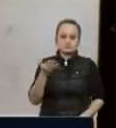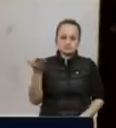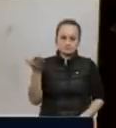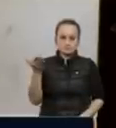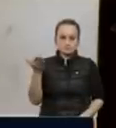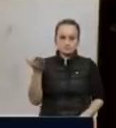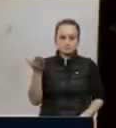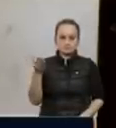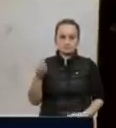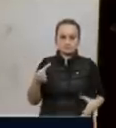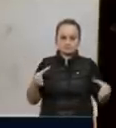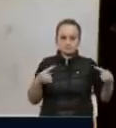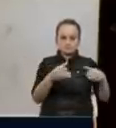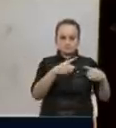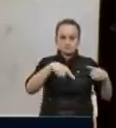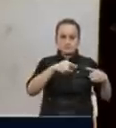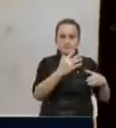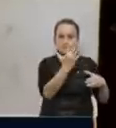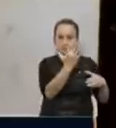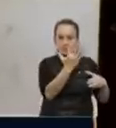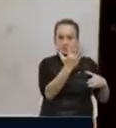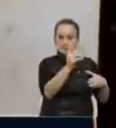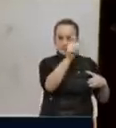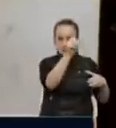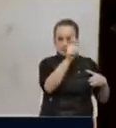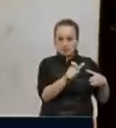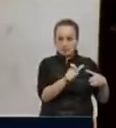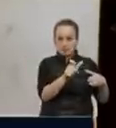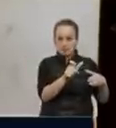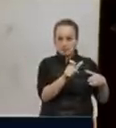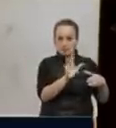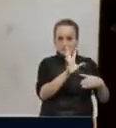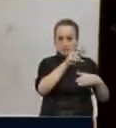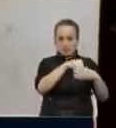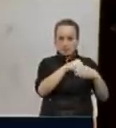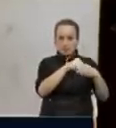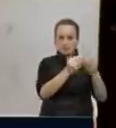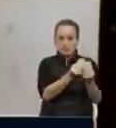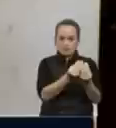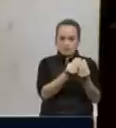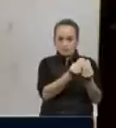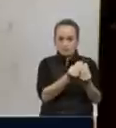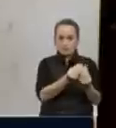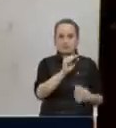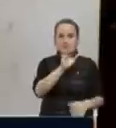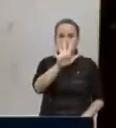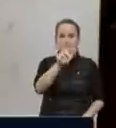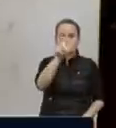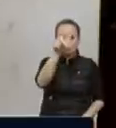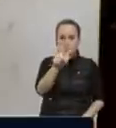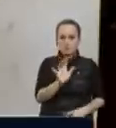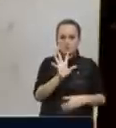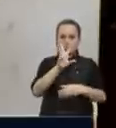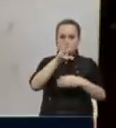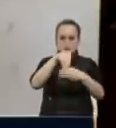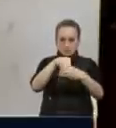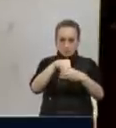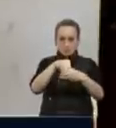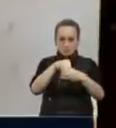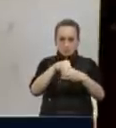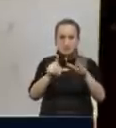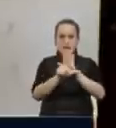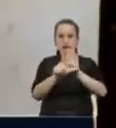los miembros, los cinco miembros del mecanismo. Son cinco miembros de esa organización